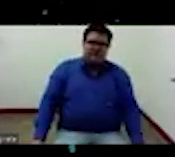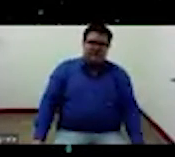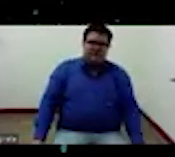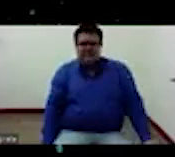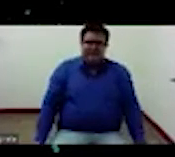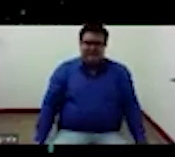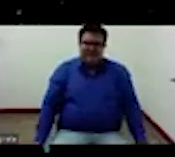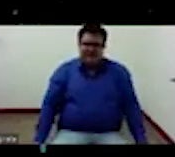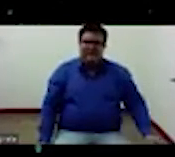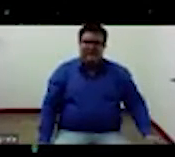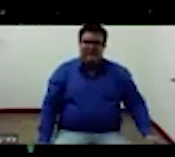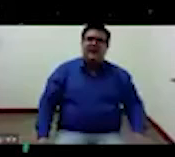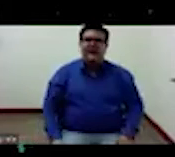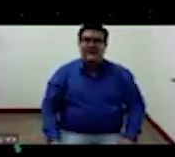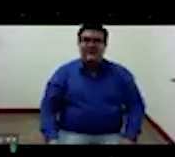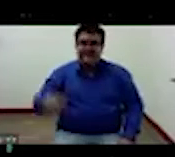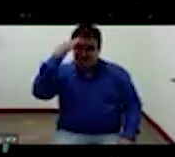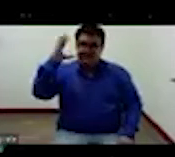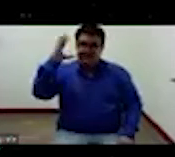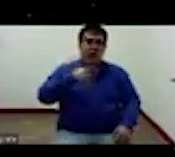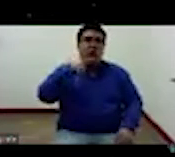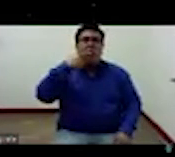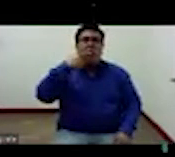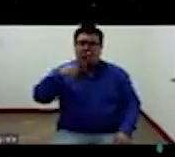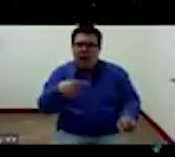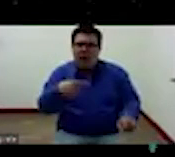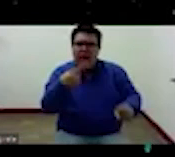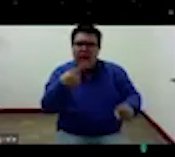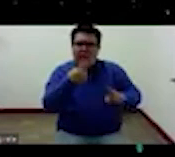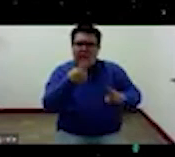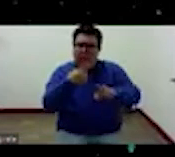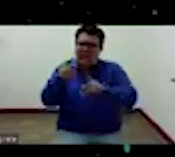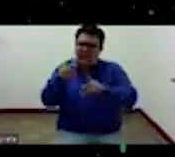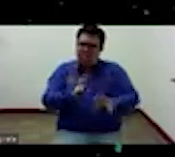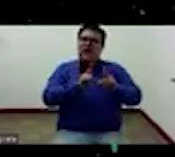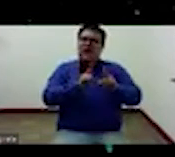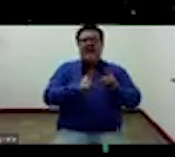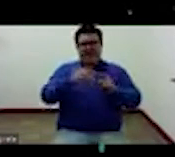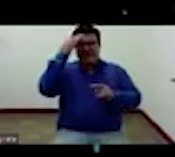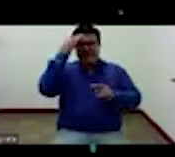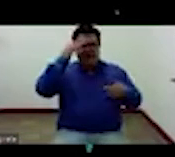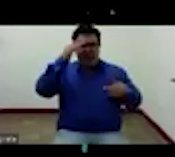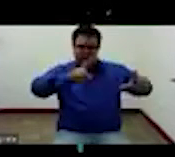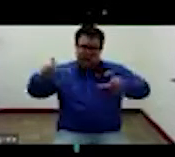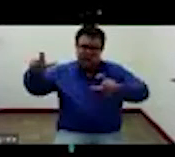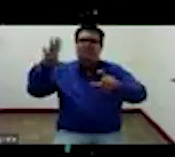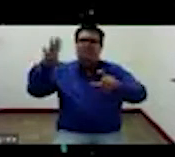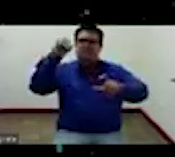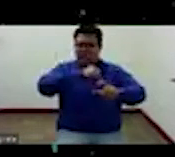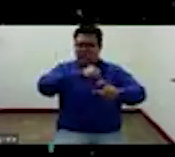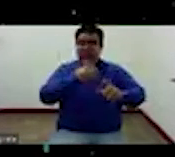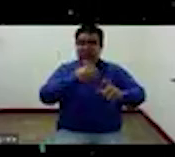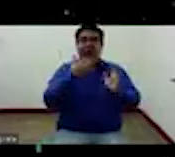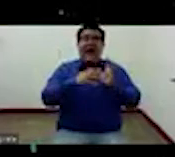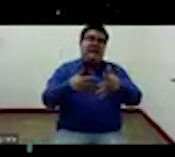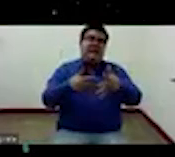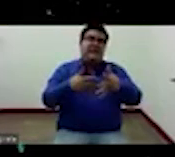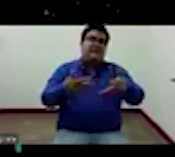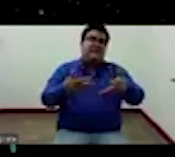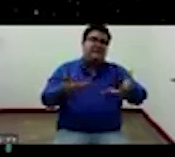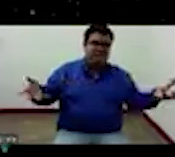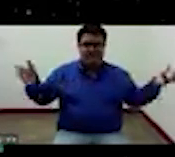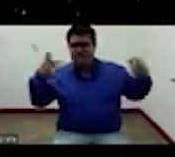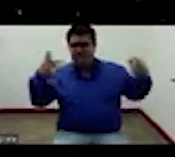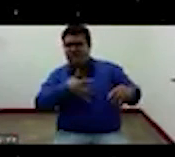Estos pequeños cuentos han sido ilustrados con estas imágenes. Por ejemplo, estos enormes parlantes